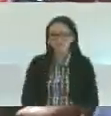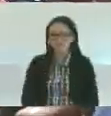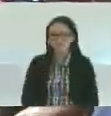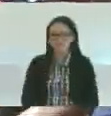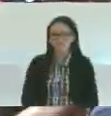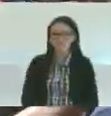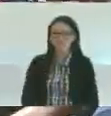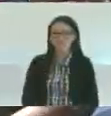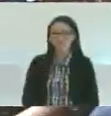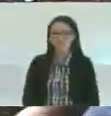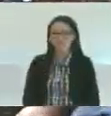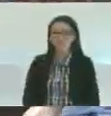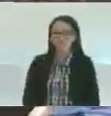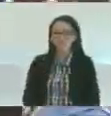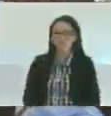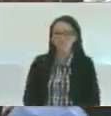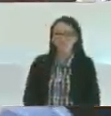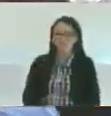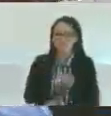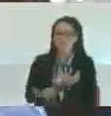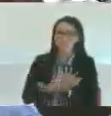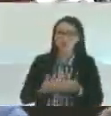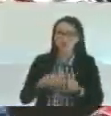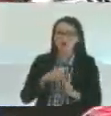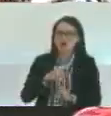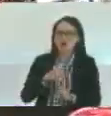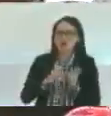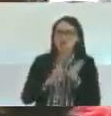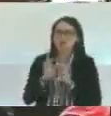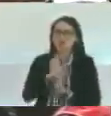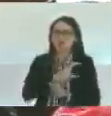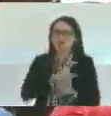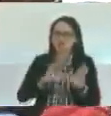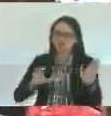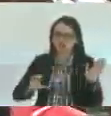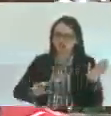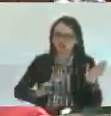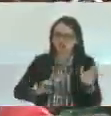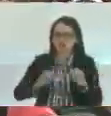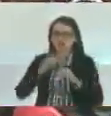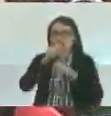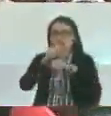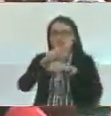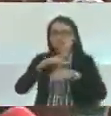Pido que la sangre de nuestro Señor Jesucristo cubra con sus bendiciones al pueblo de